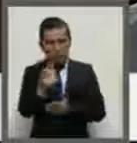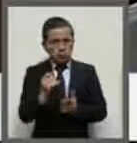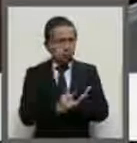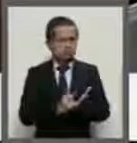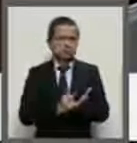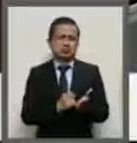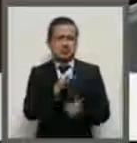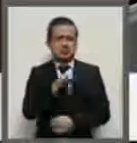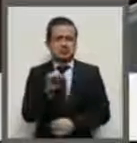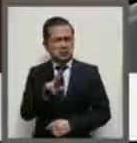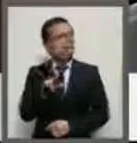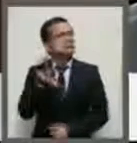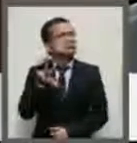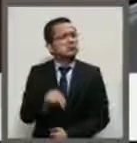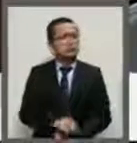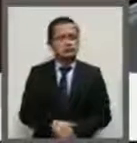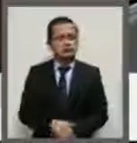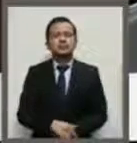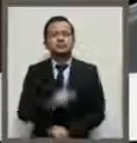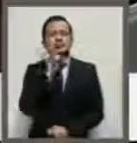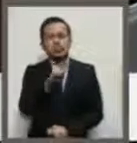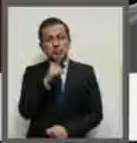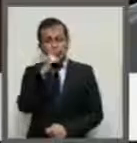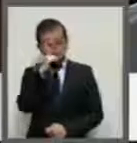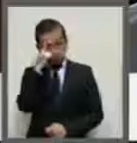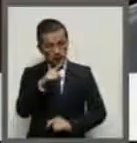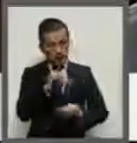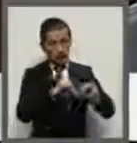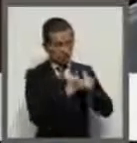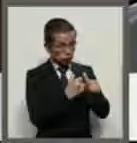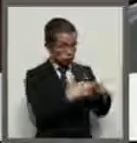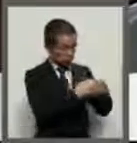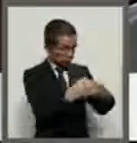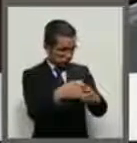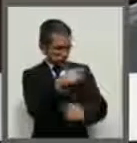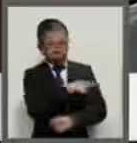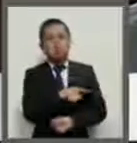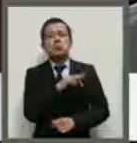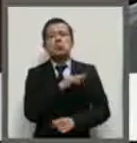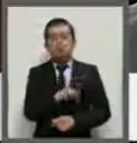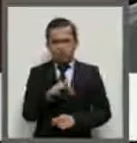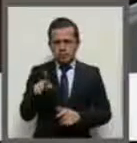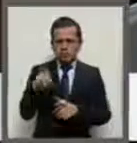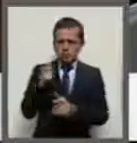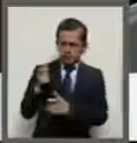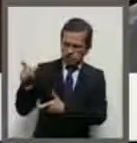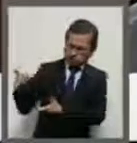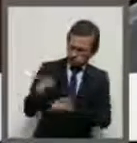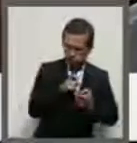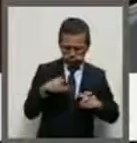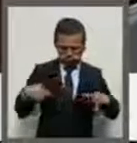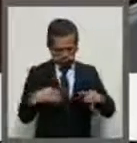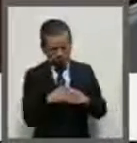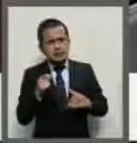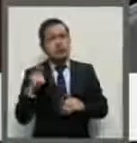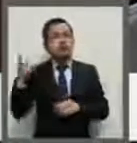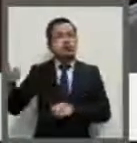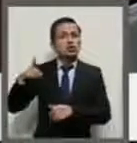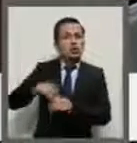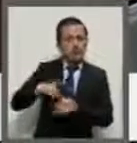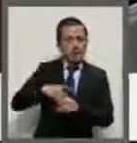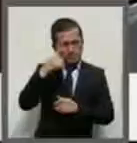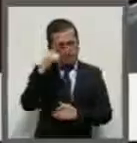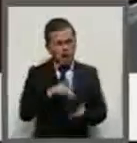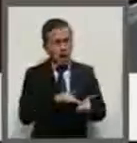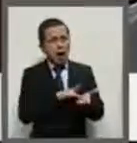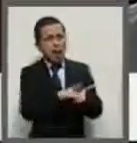del ISR. La posibilidad de organizaciones civiles y fideicomisos para poder recibir recursos de donatarias en apoyo